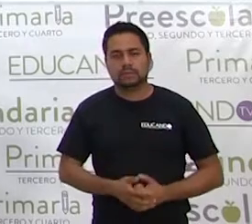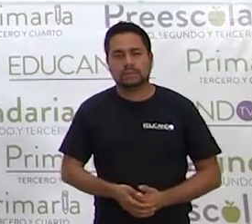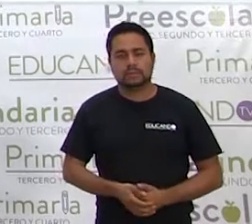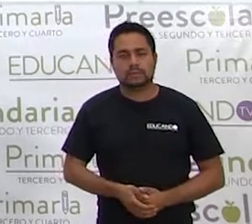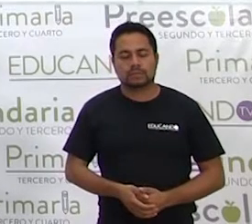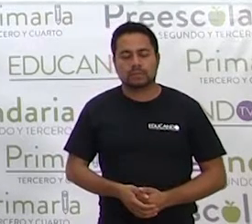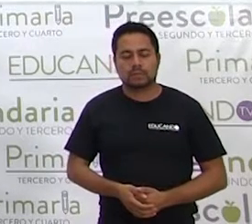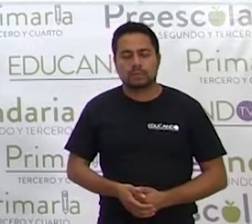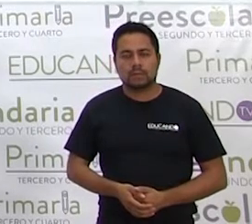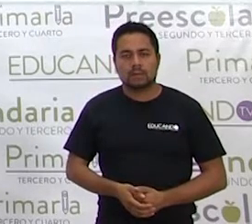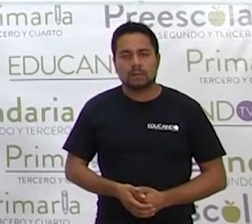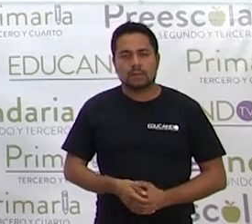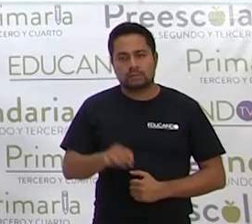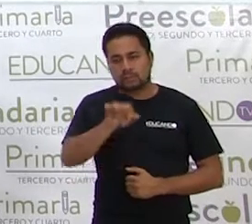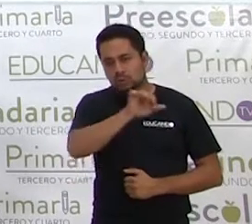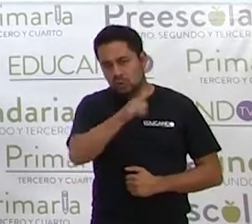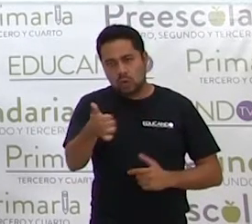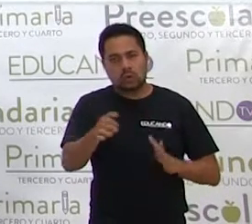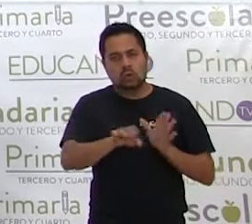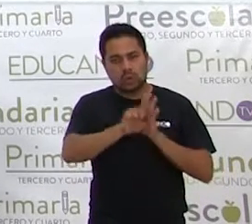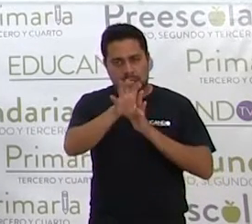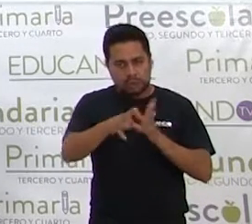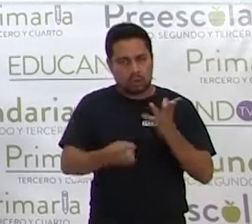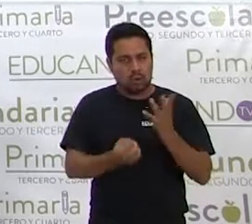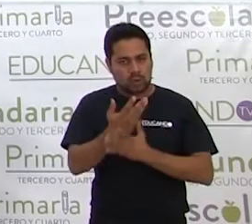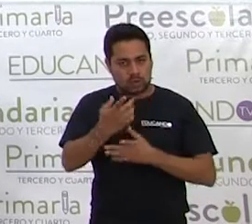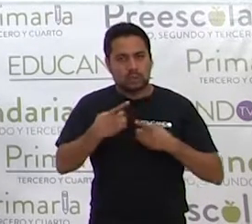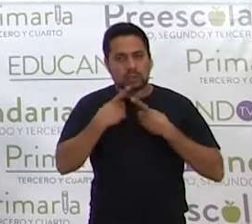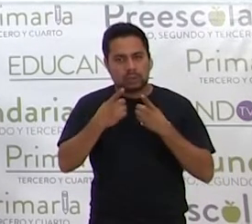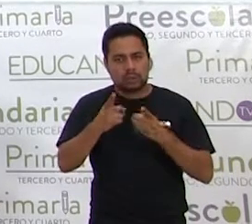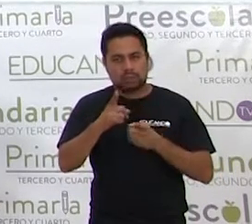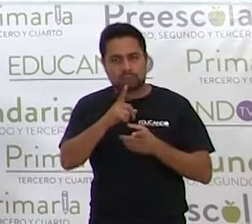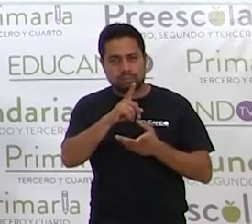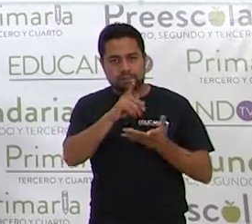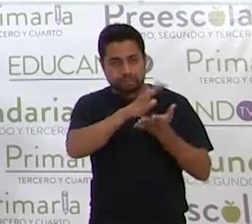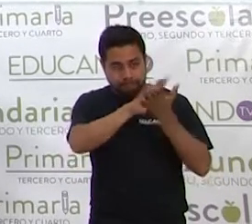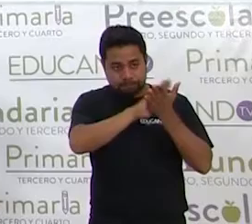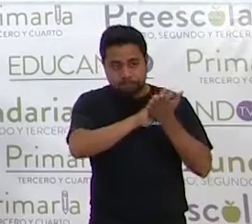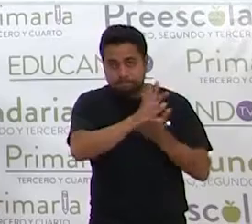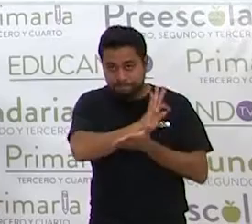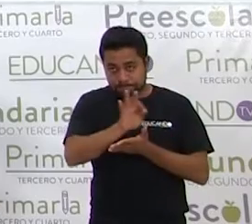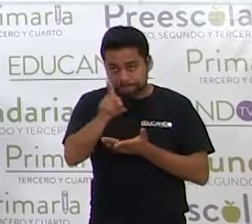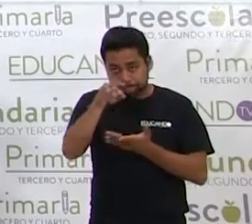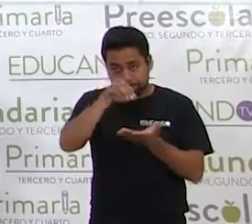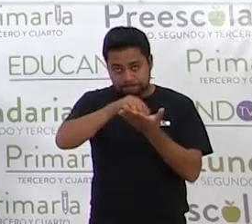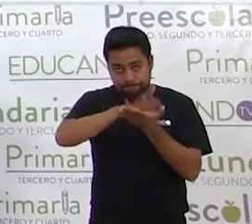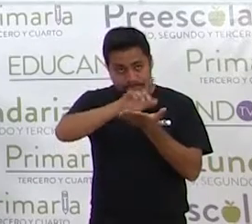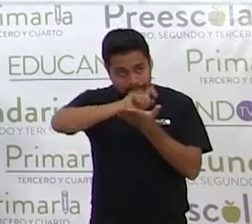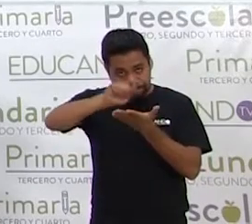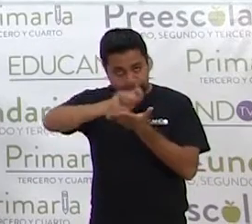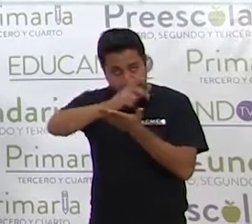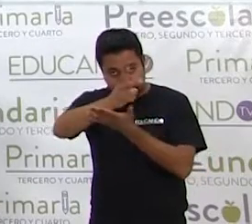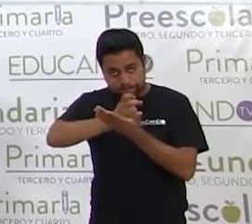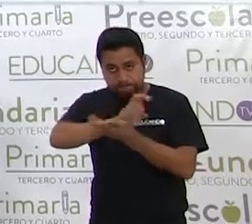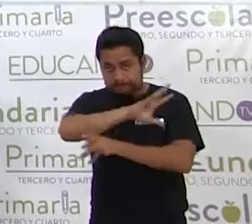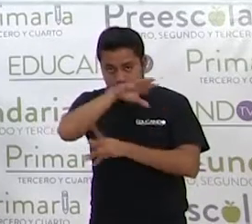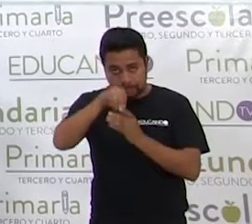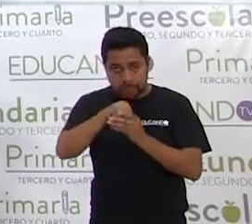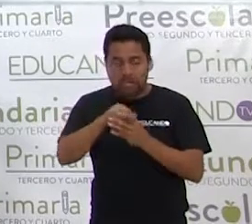vamos a hacer otro ejemplo si puedo borrar si ya toman o no está bueno